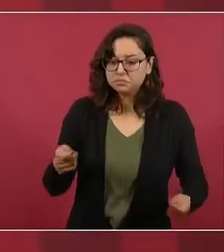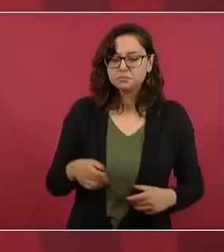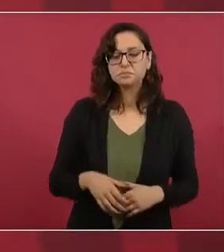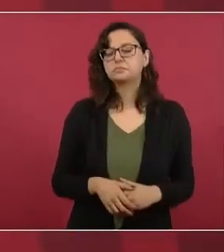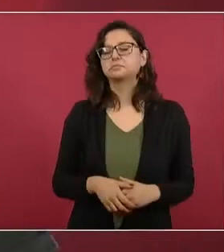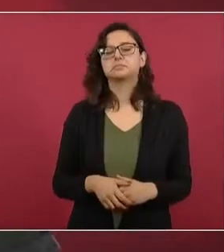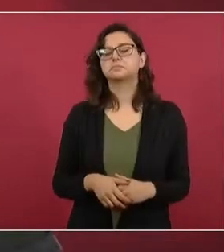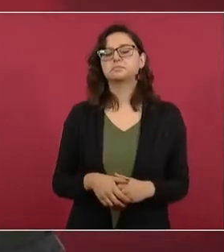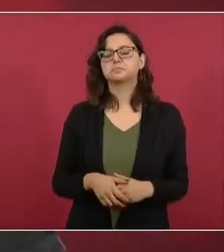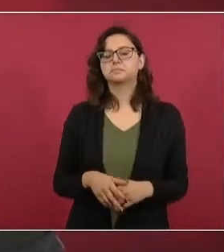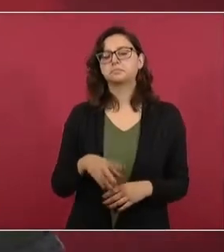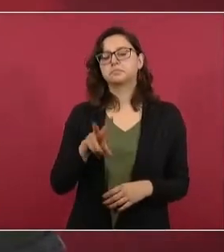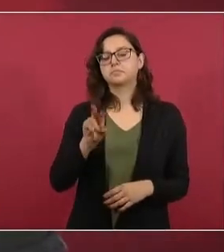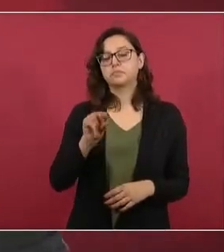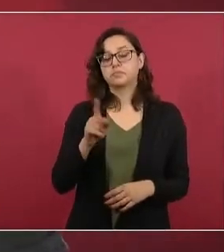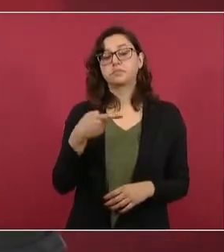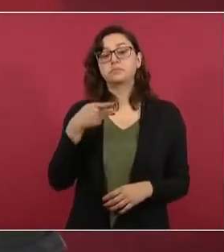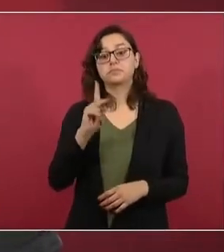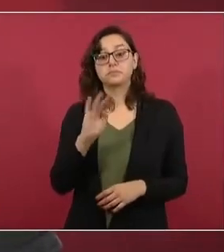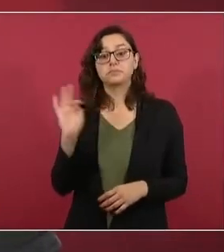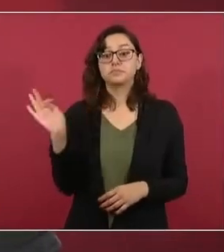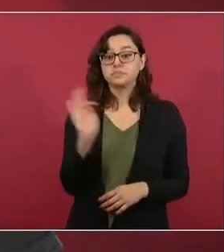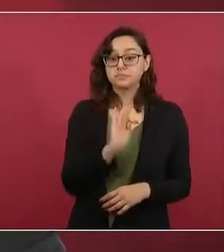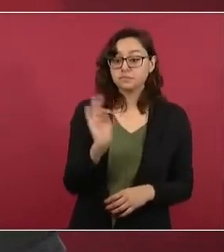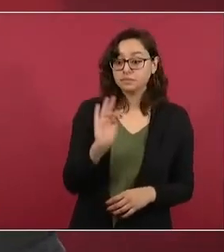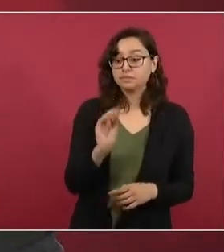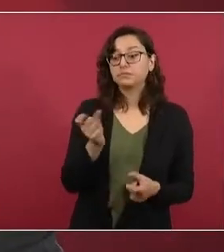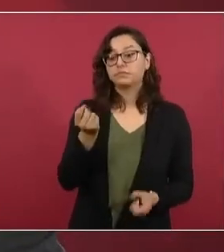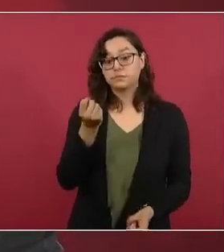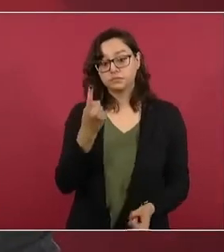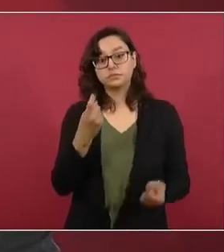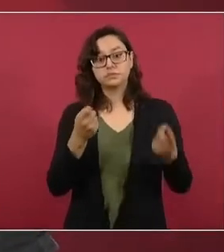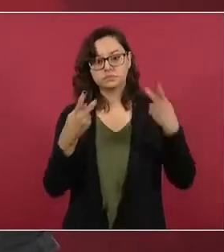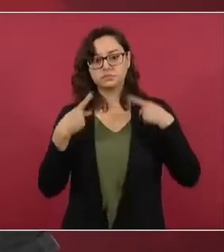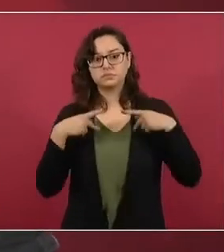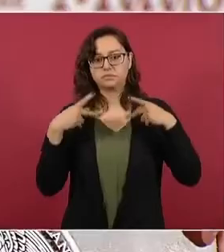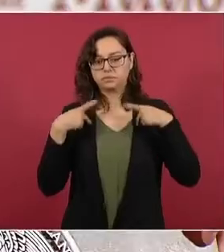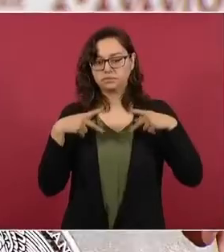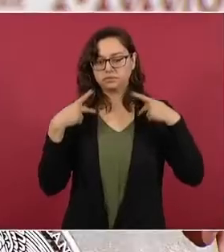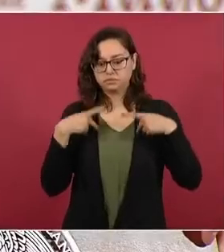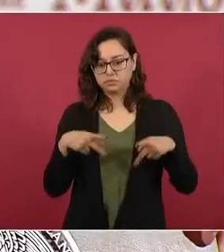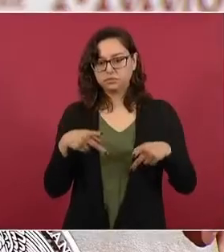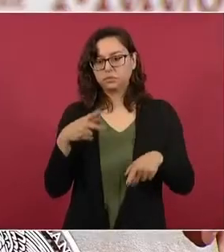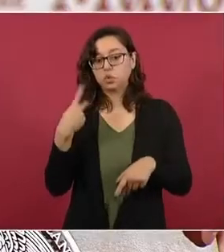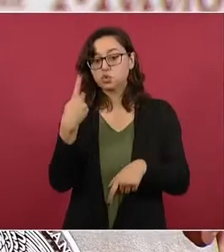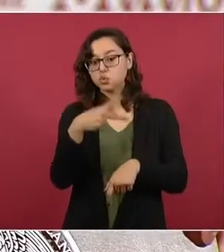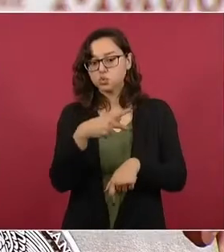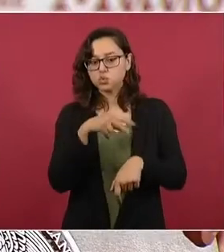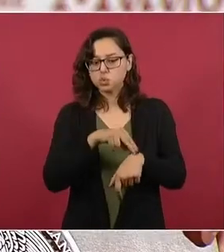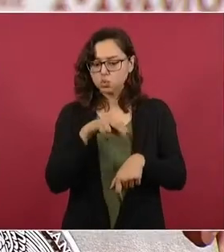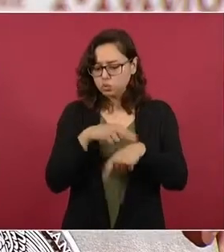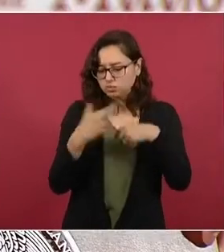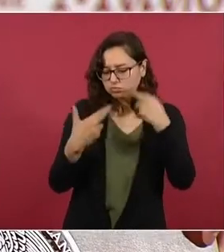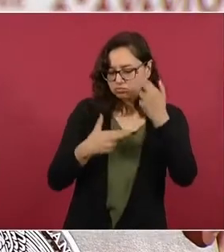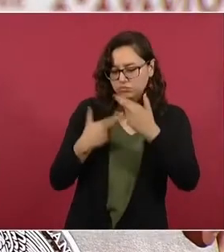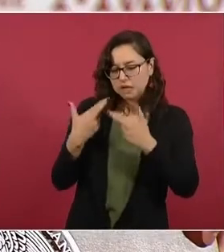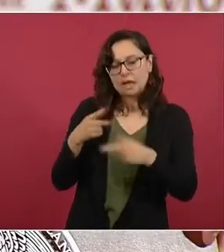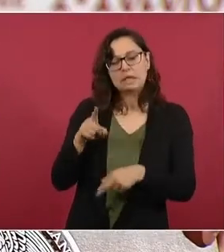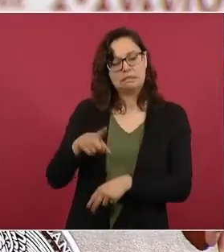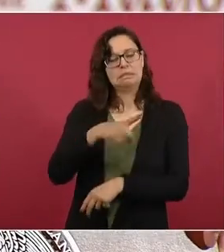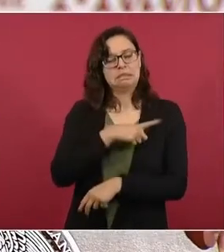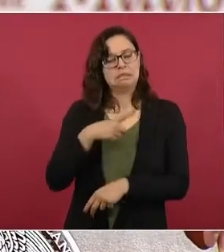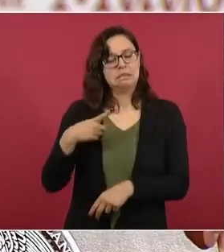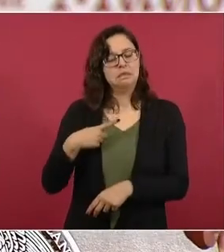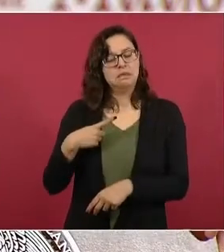por recomendaciones médicas. Hay personas a quienes se les manda a tener una dosis adicional